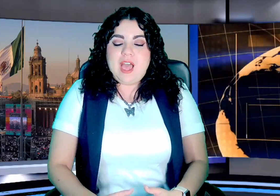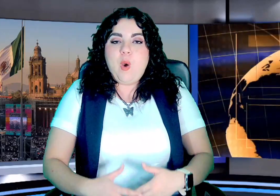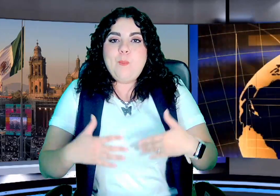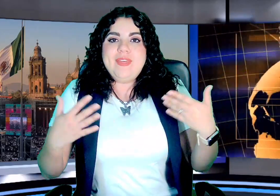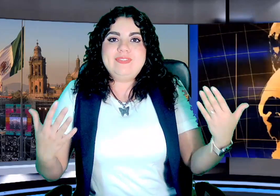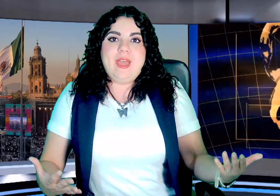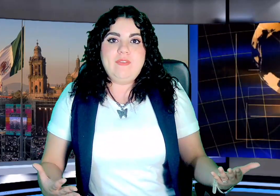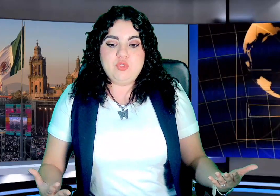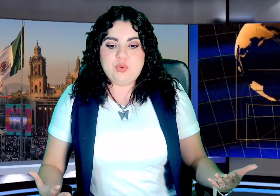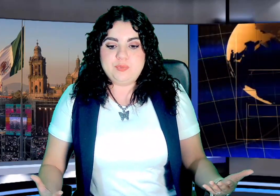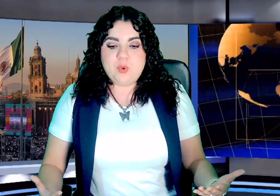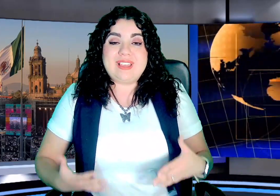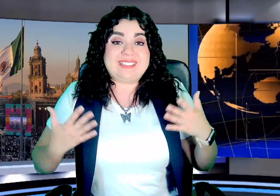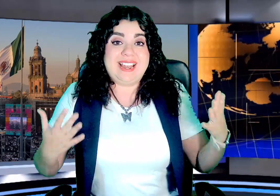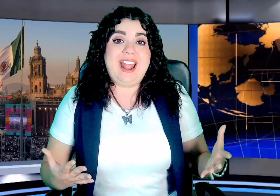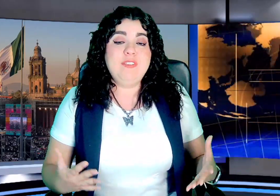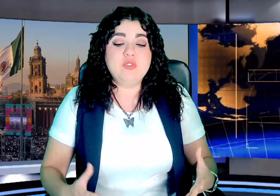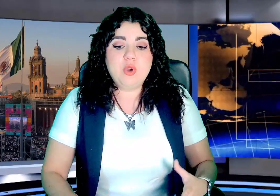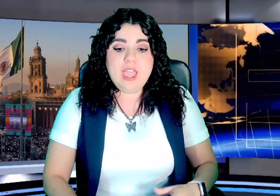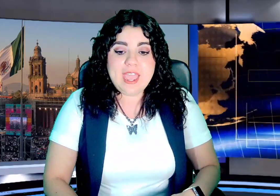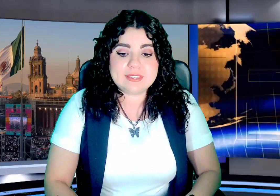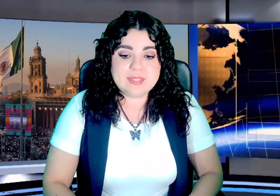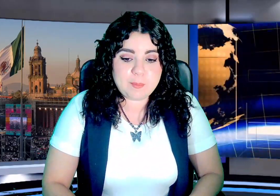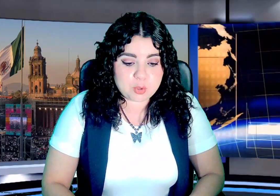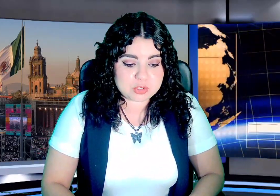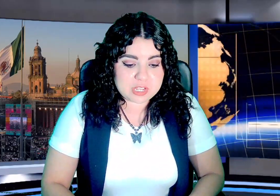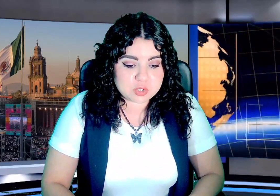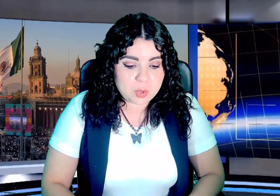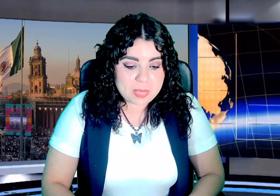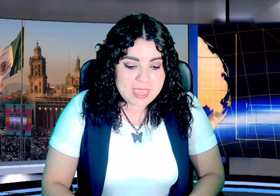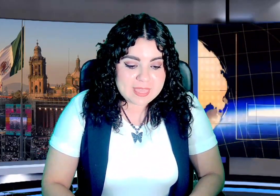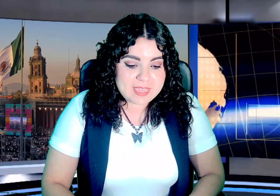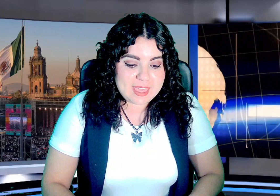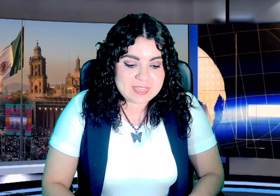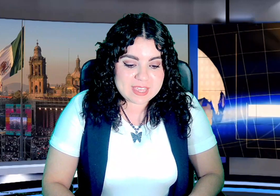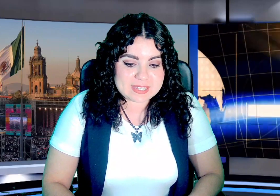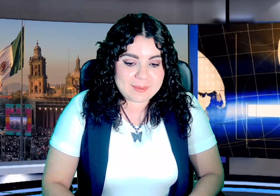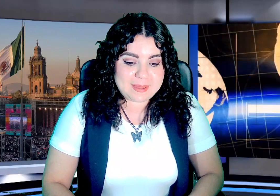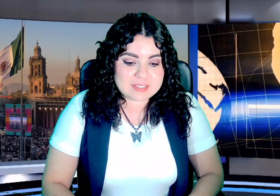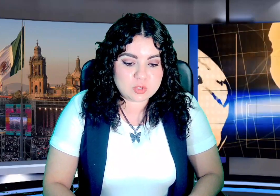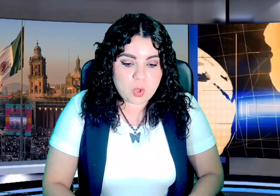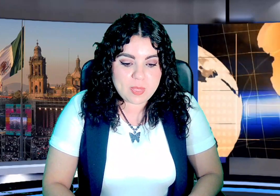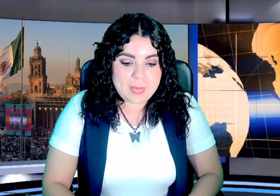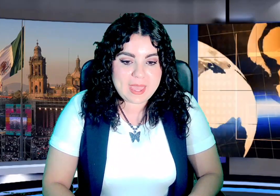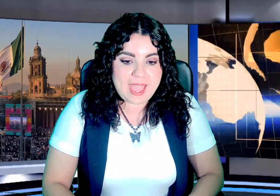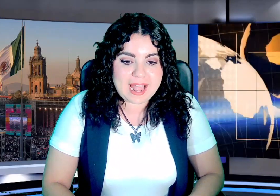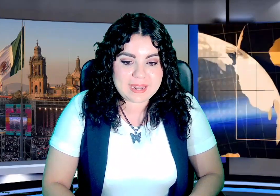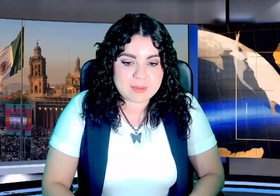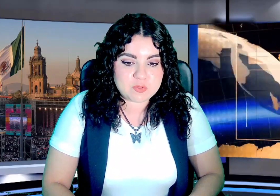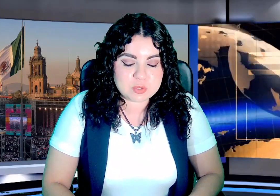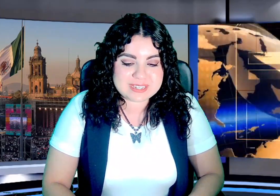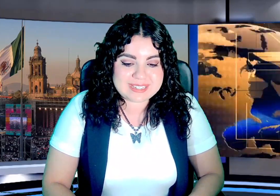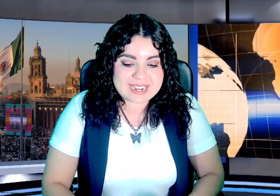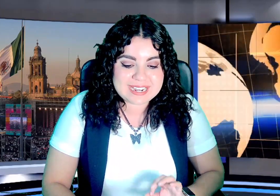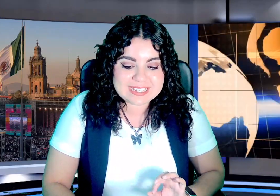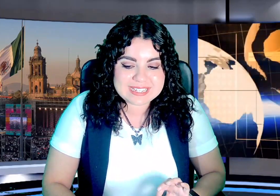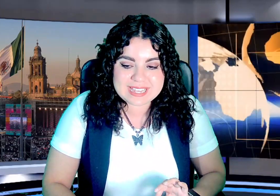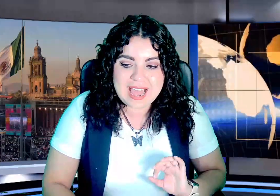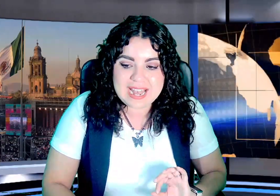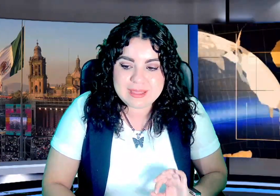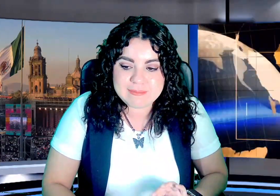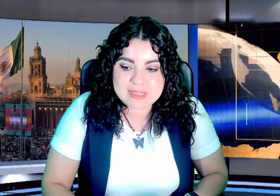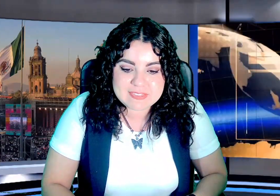pues aumentando o acelerando este proceso de desabasto de alimentos, de esta